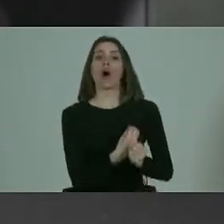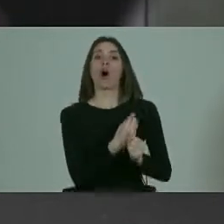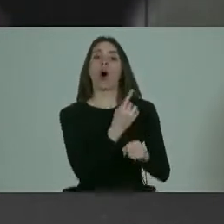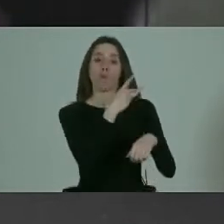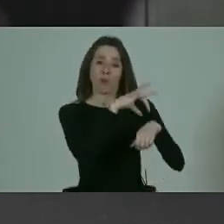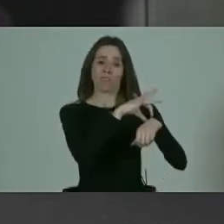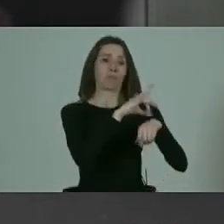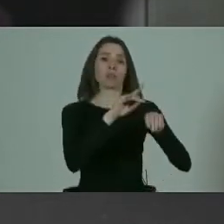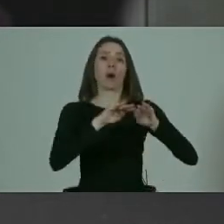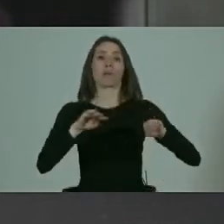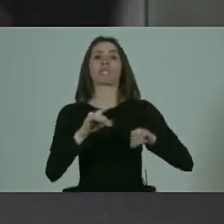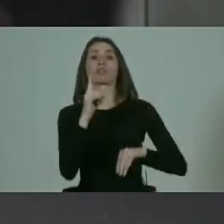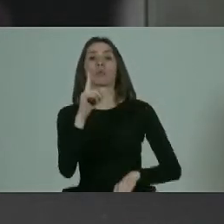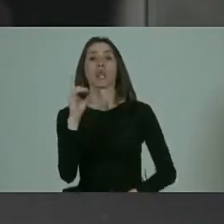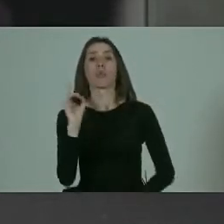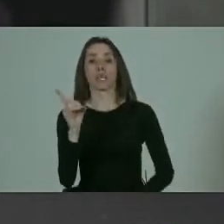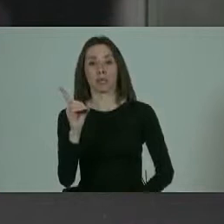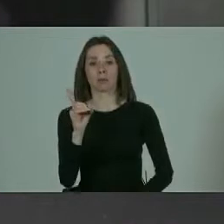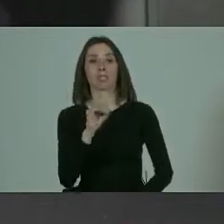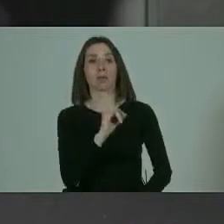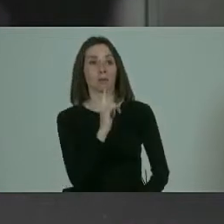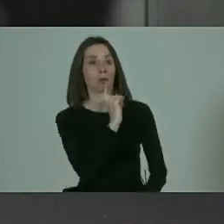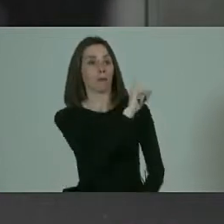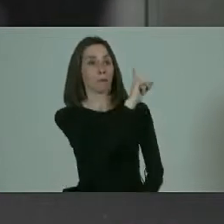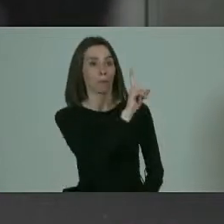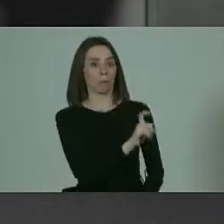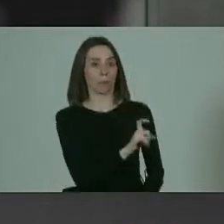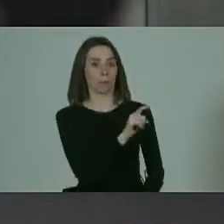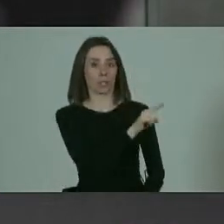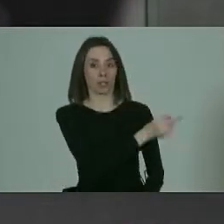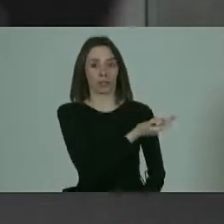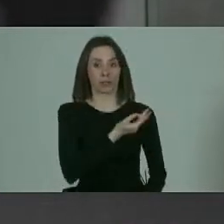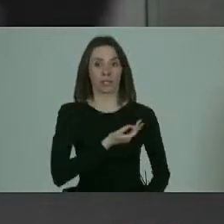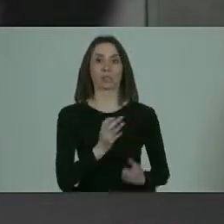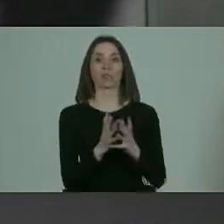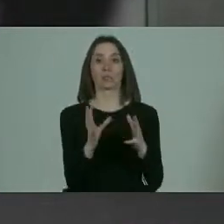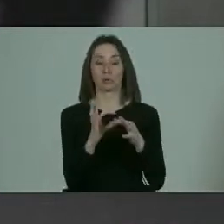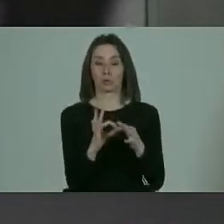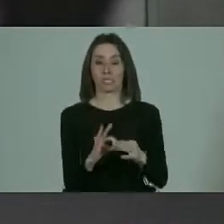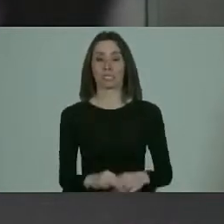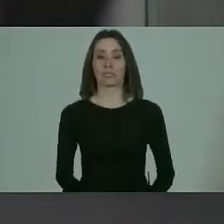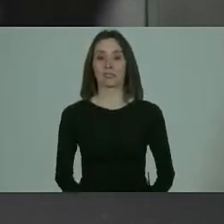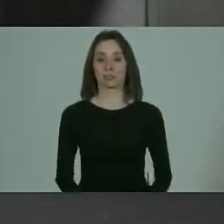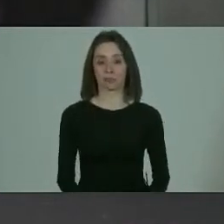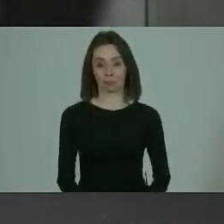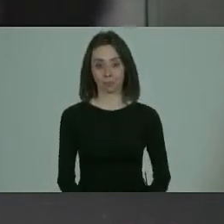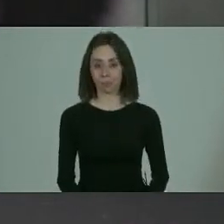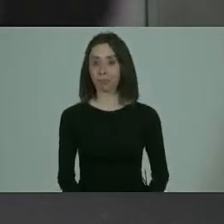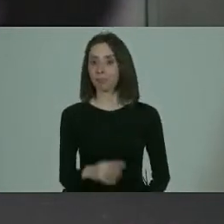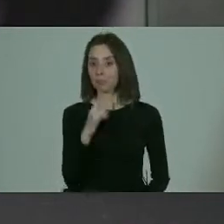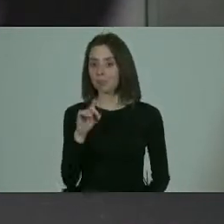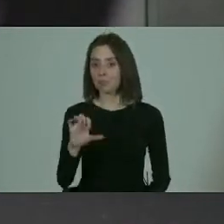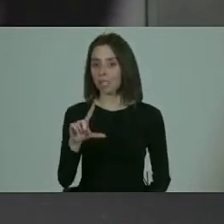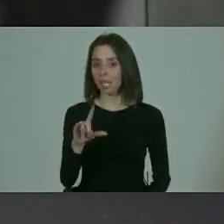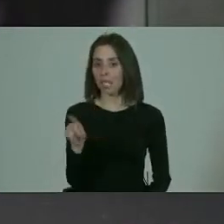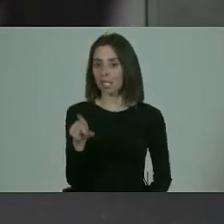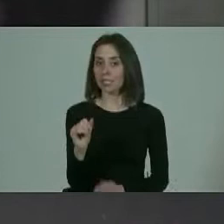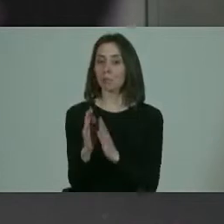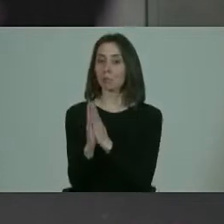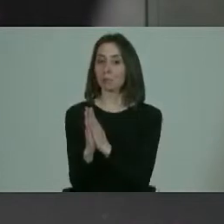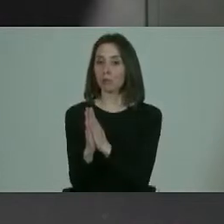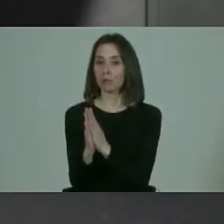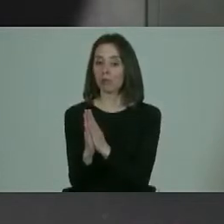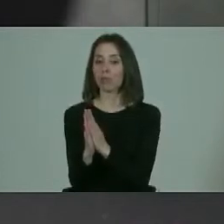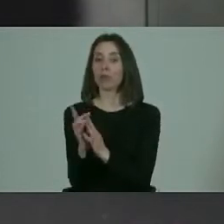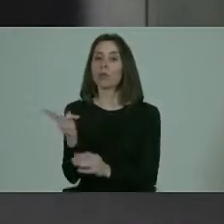como una discapacidad después voy a hacer una pregunta respecto a lo mismo que está acaba de mencionar muchas gracias elie saab lana por favor en relación